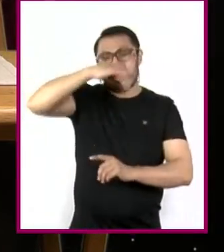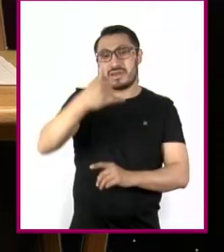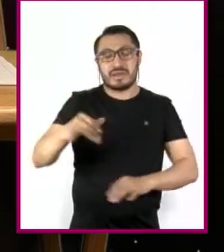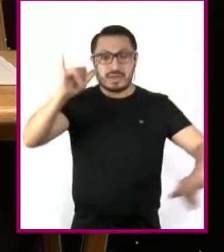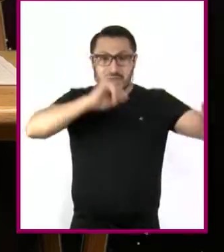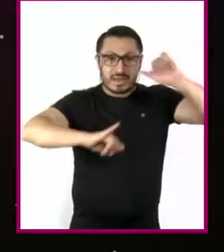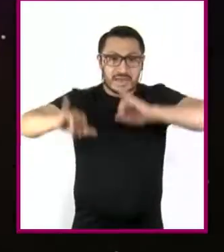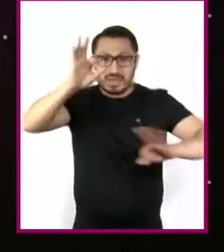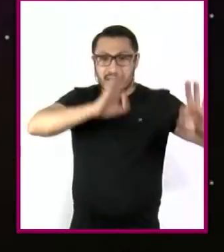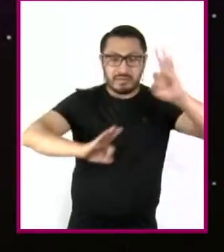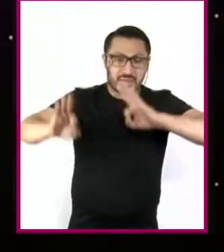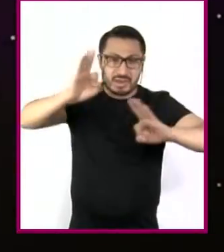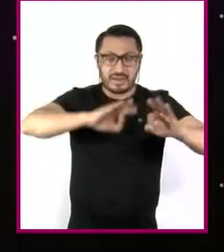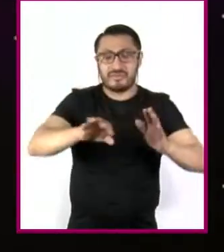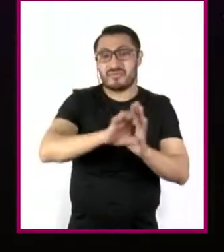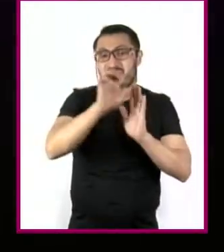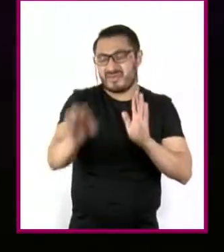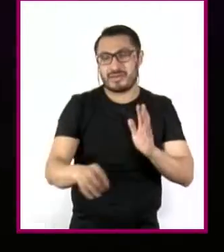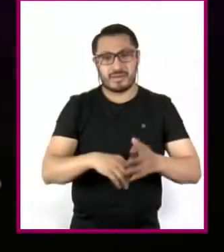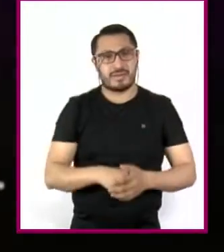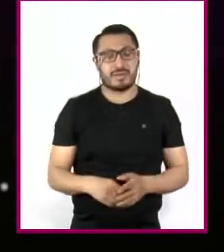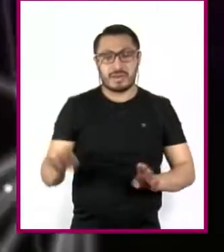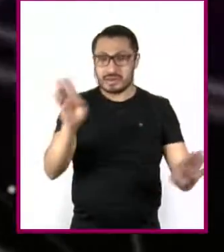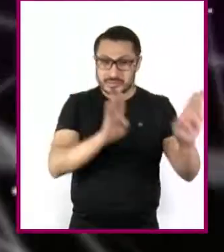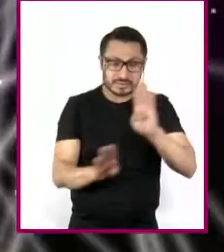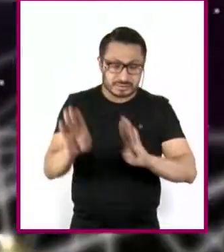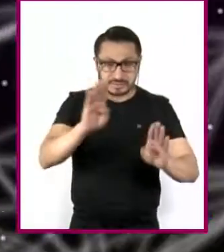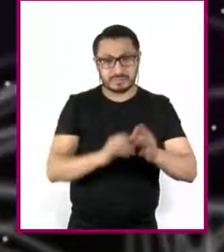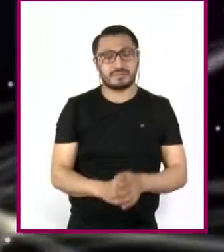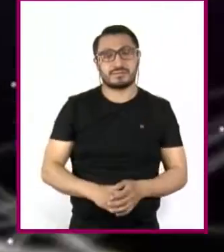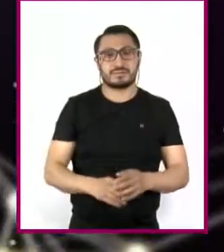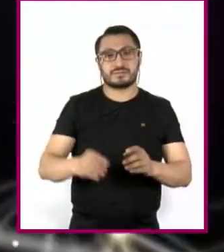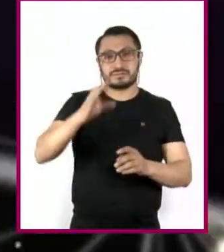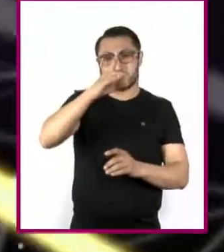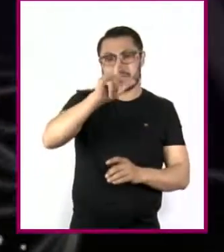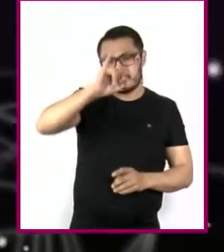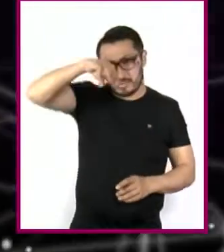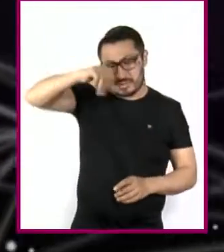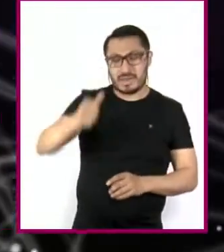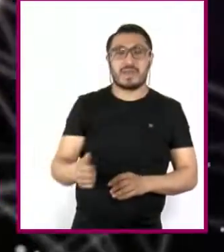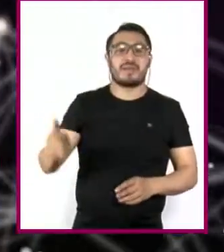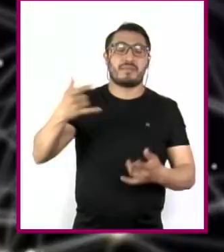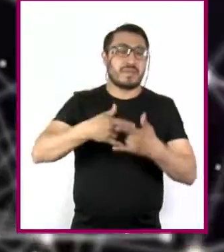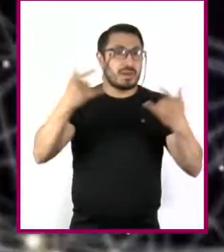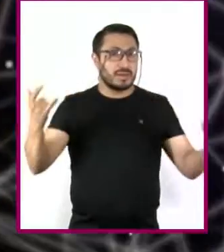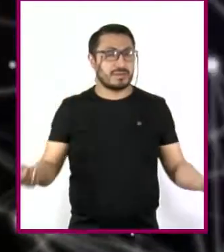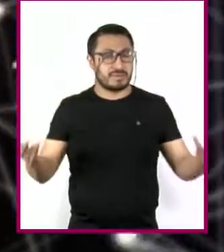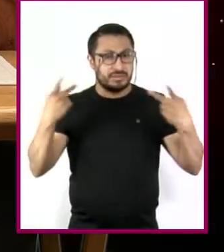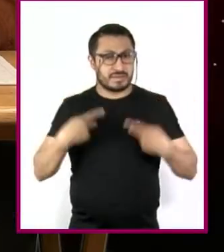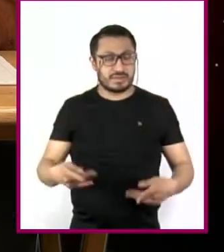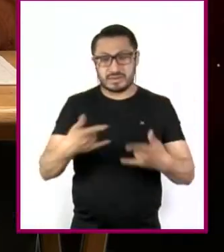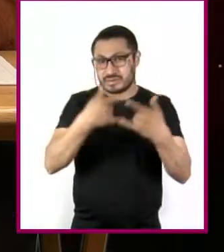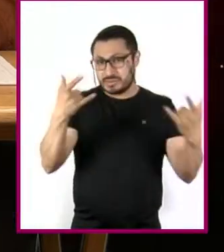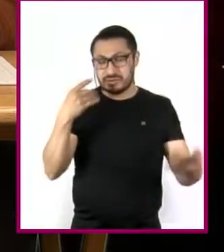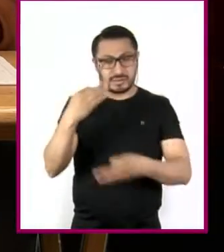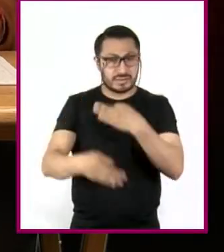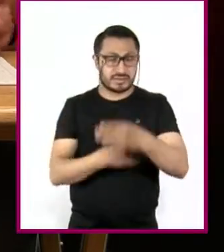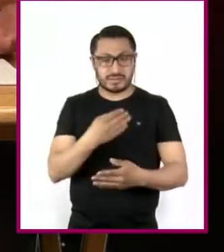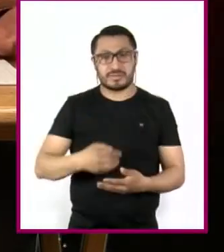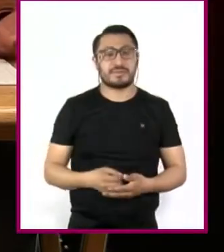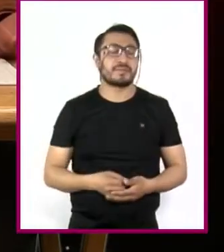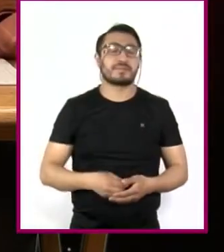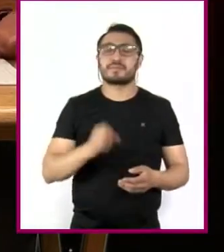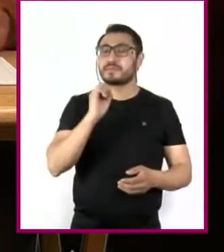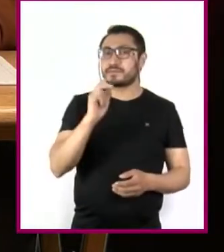química y la física. Por ejemplo, la biología, la climatología, la antropología y la historia. Muy bien,